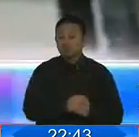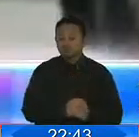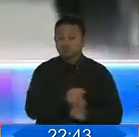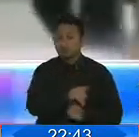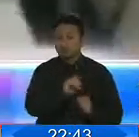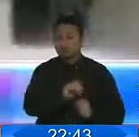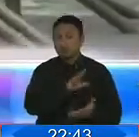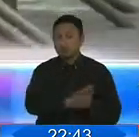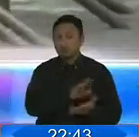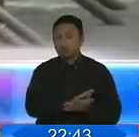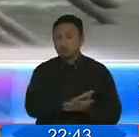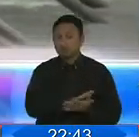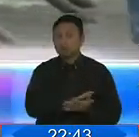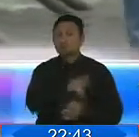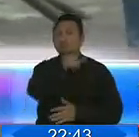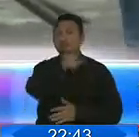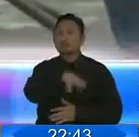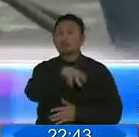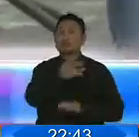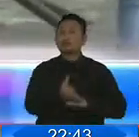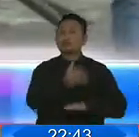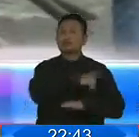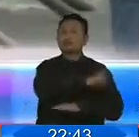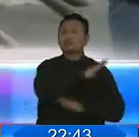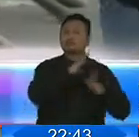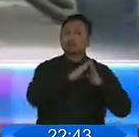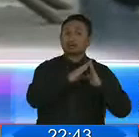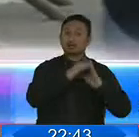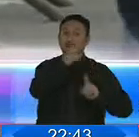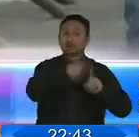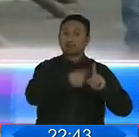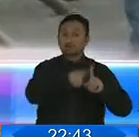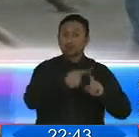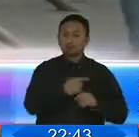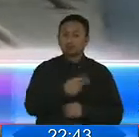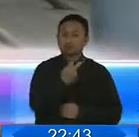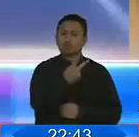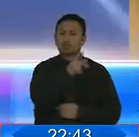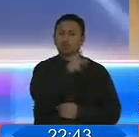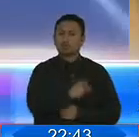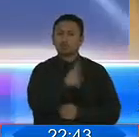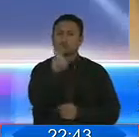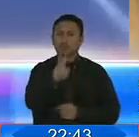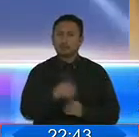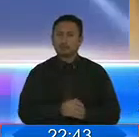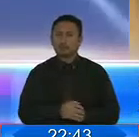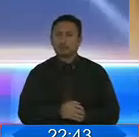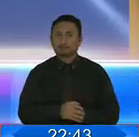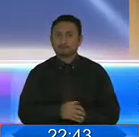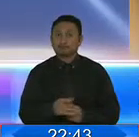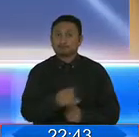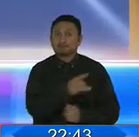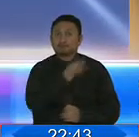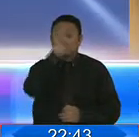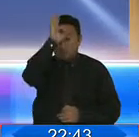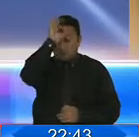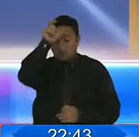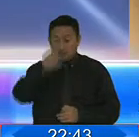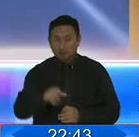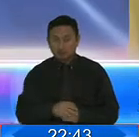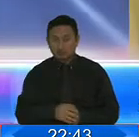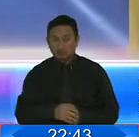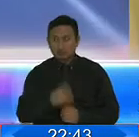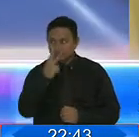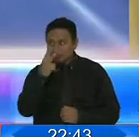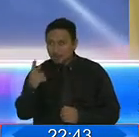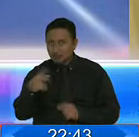más tranquilo. Hace 3 meses la dueña de casa arrendó el inmueble a una pareja de venezolanos sin saber que los cuidadores vieron en